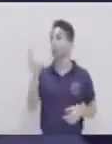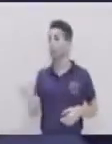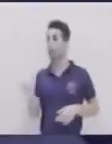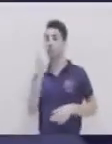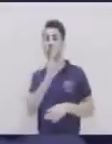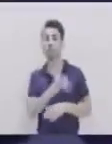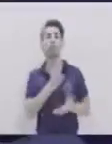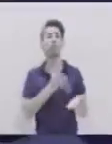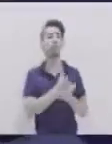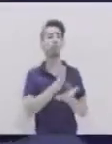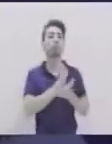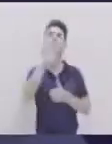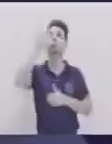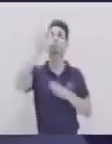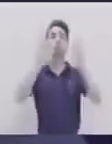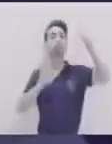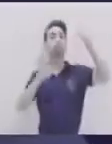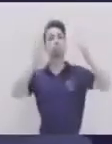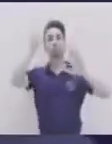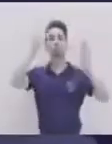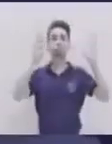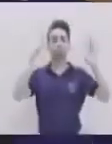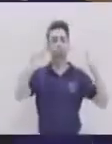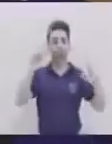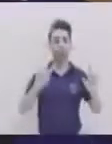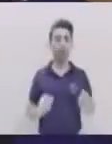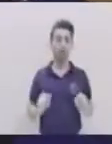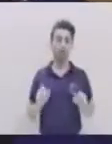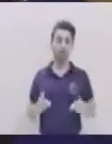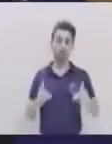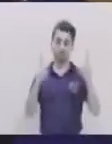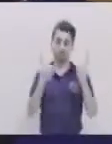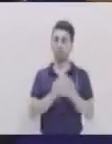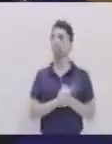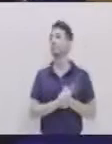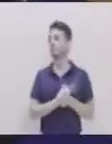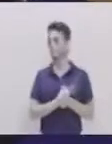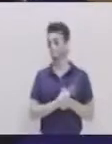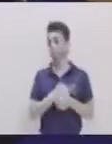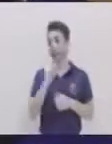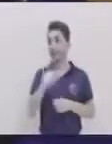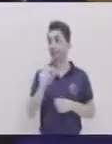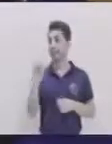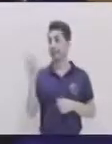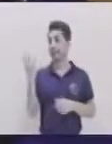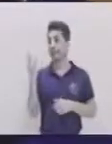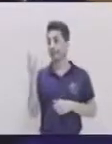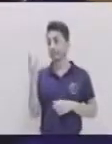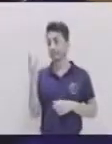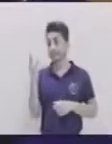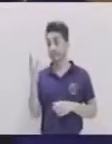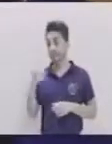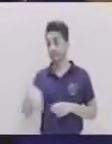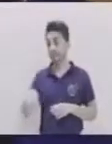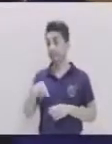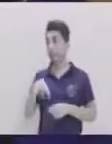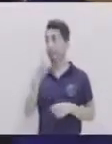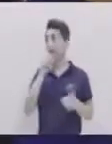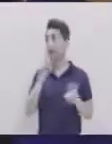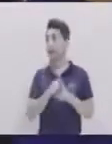misma participación para su desarrollo. Ahí, en tercer grado,